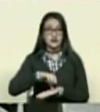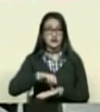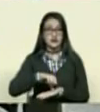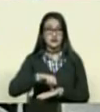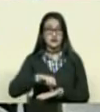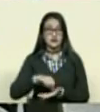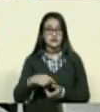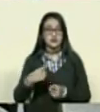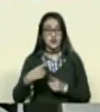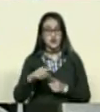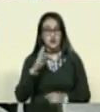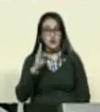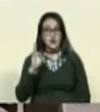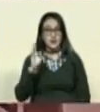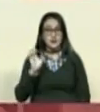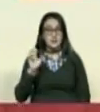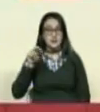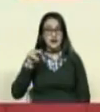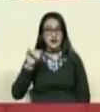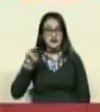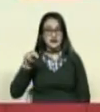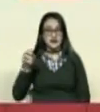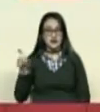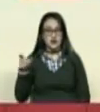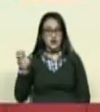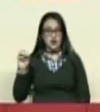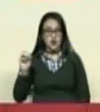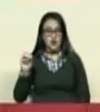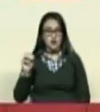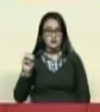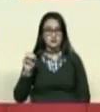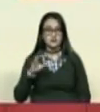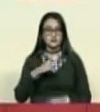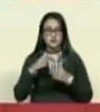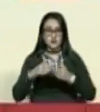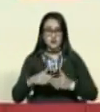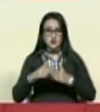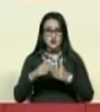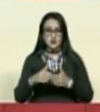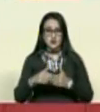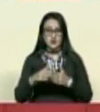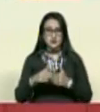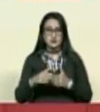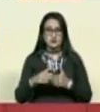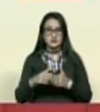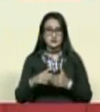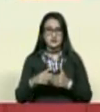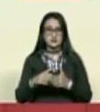Vicealmirante Benigno Vila Penín, comandante de la Zona Marítima Insular Atlántico.